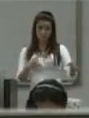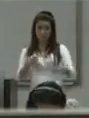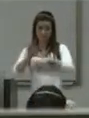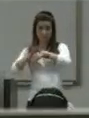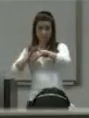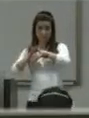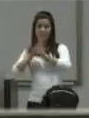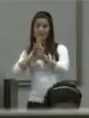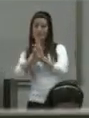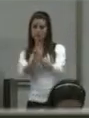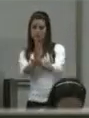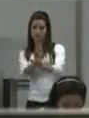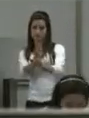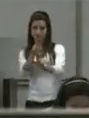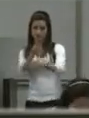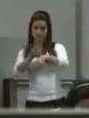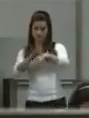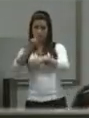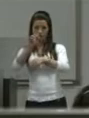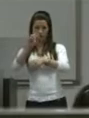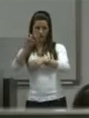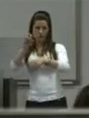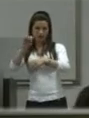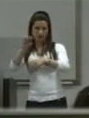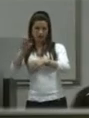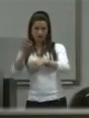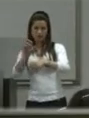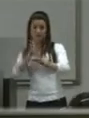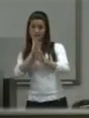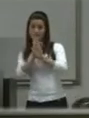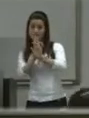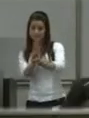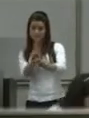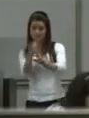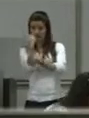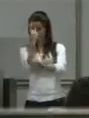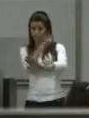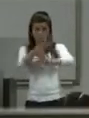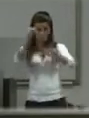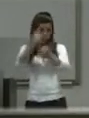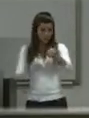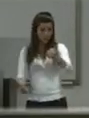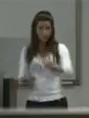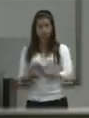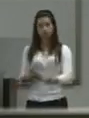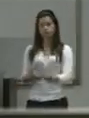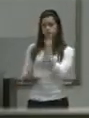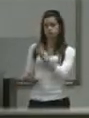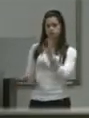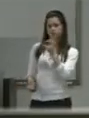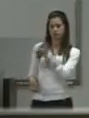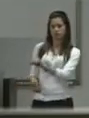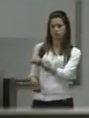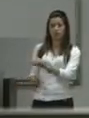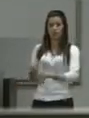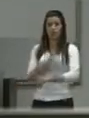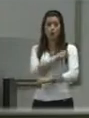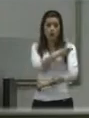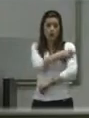lo idóneo para utilizar como base de la decisión en un caso de interdicción nuestra posición es que no y la posición del comité